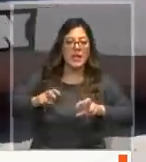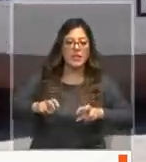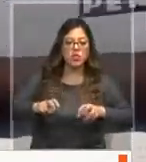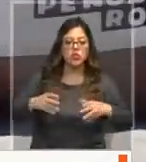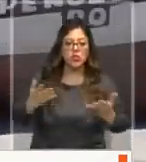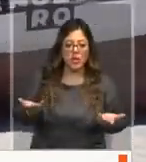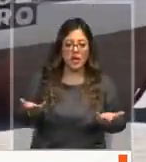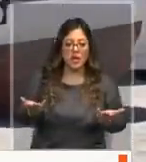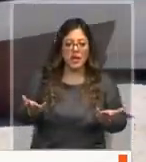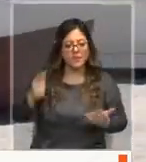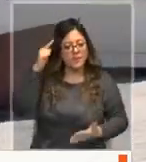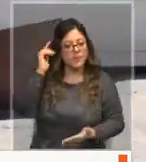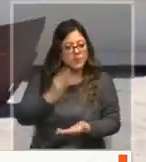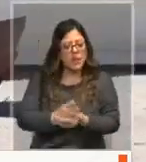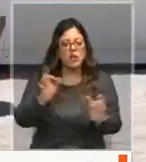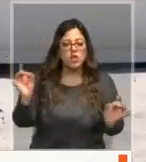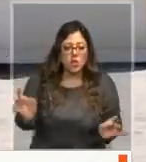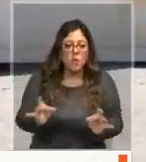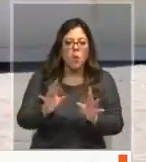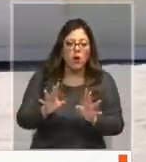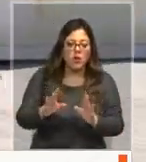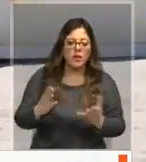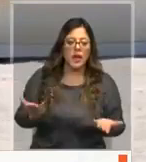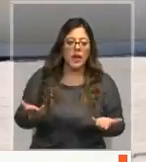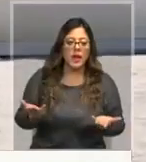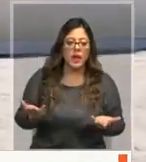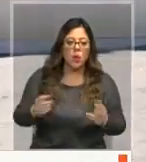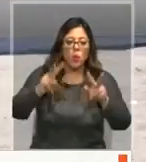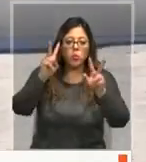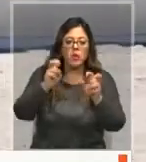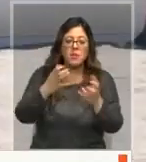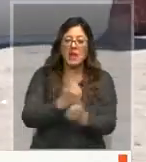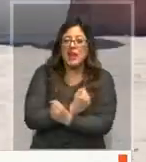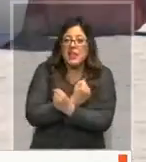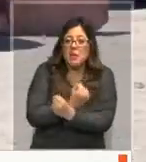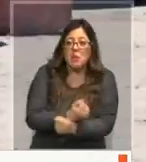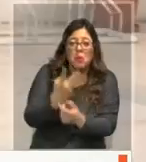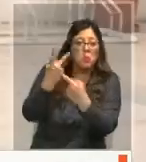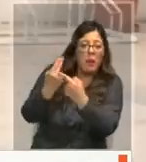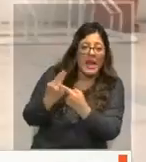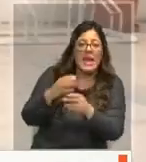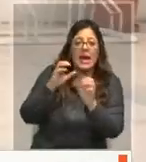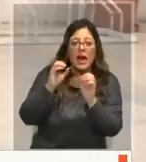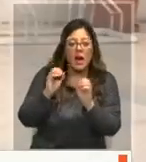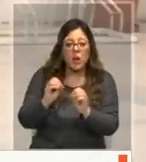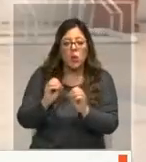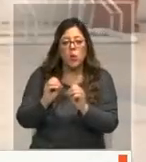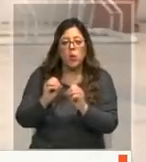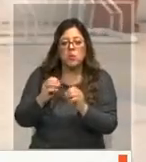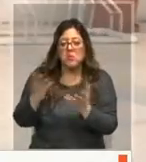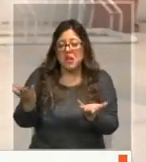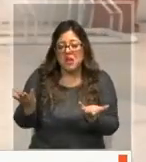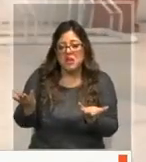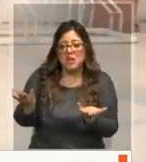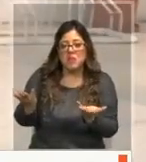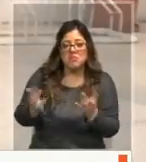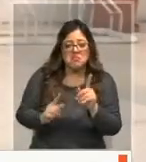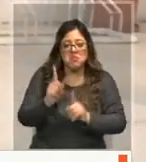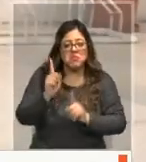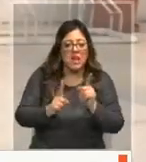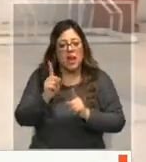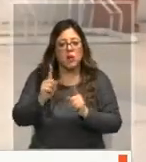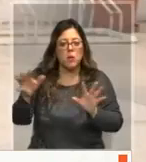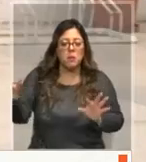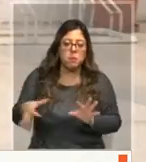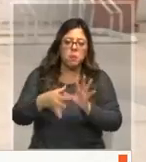definir si es que se trata de un móvil pasional, un móvil azaroso o bien algo ya más ligado